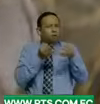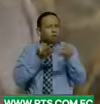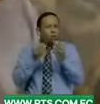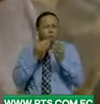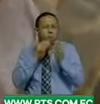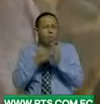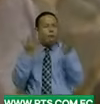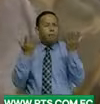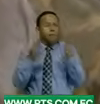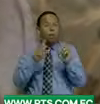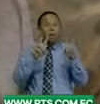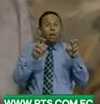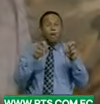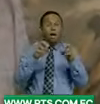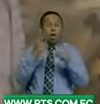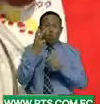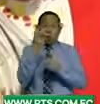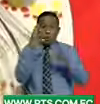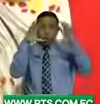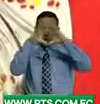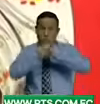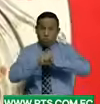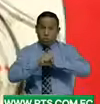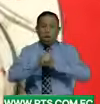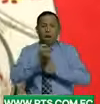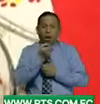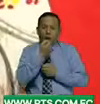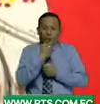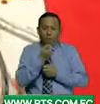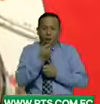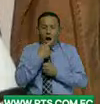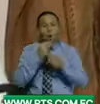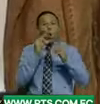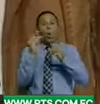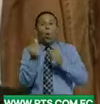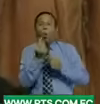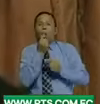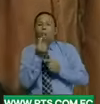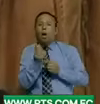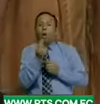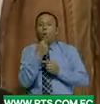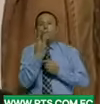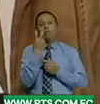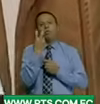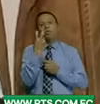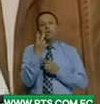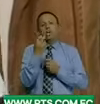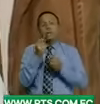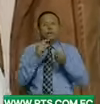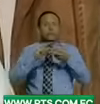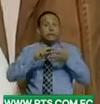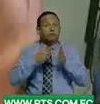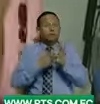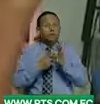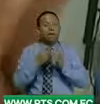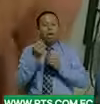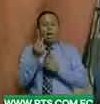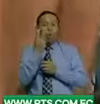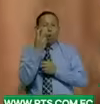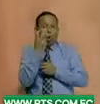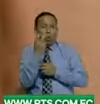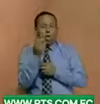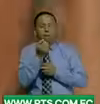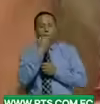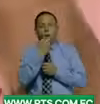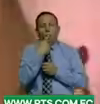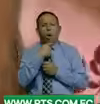conocidos, comer 12 uvas a la medianoche. Y cada una con un deseo, 12 deseos para los 12 meses del año. Las prendas